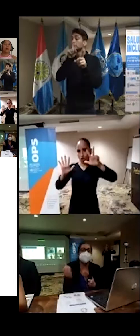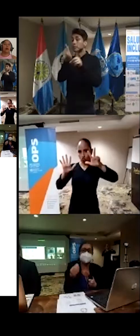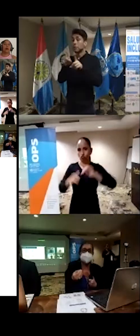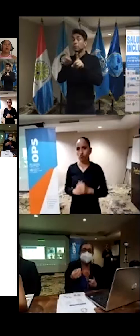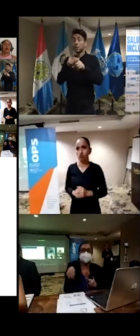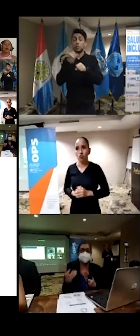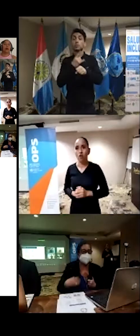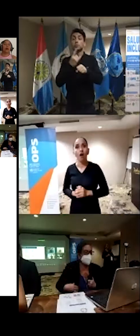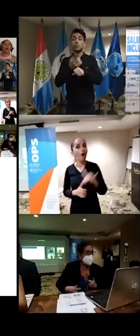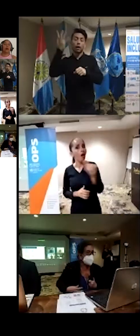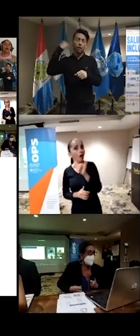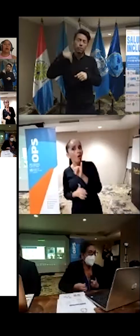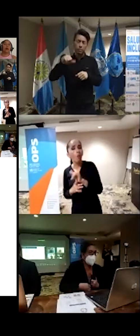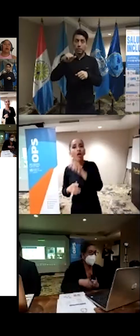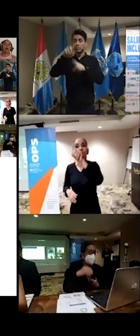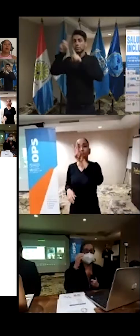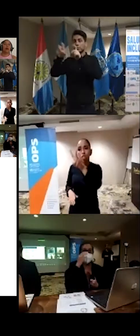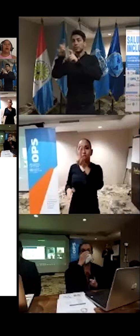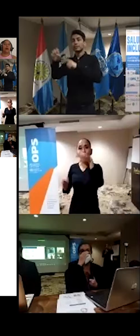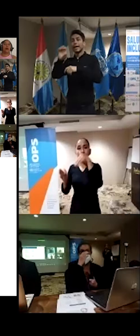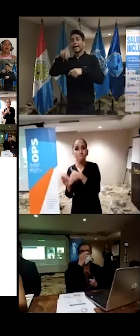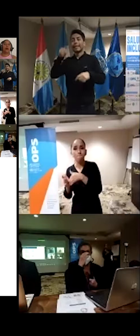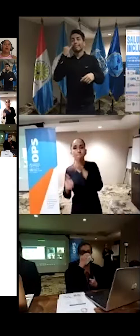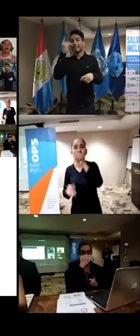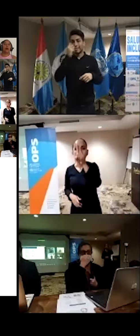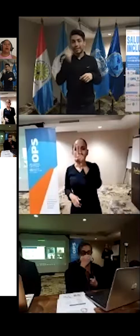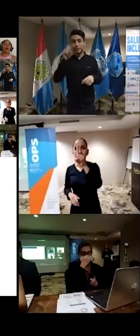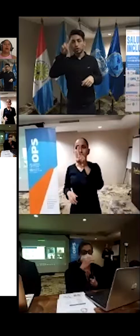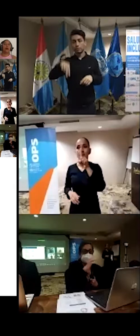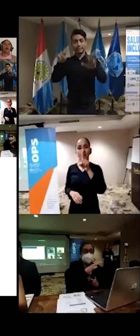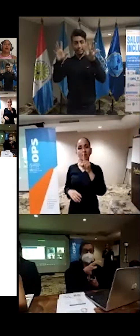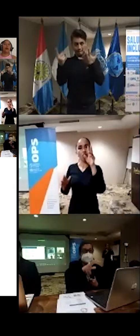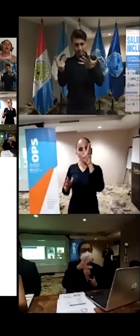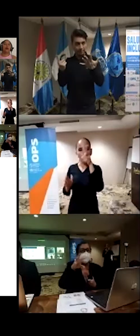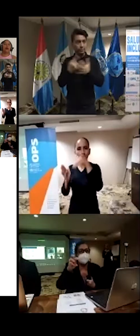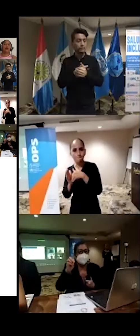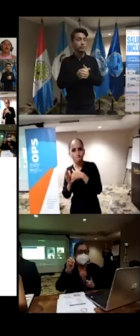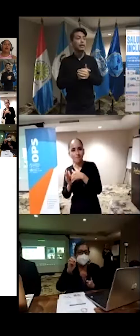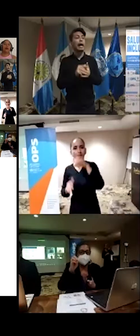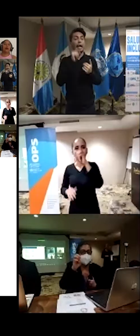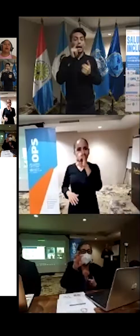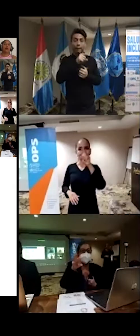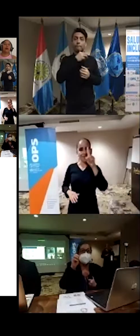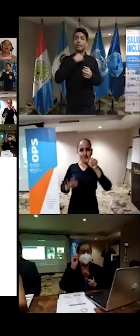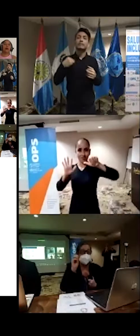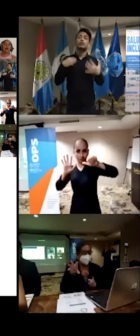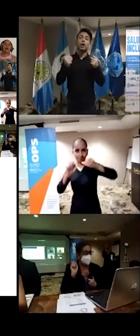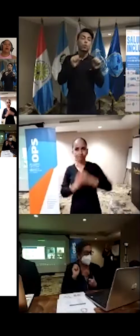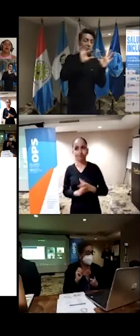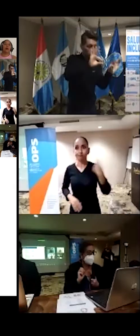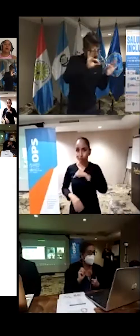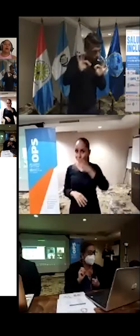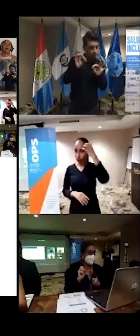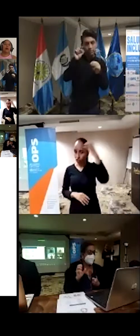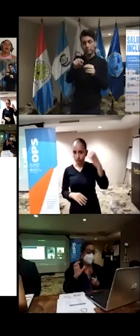utilizadas en la ENDIS 2016, a la cual me voy a referir un poco y de la que el Ministerio de Salud Pública ha tomado como